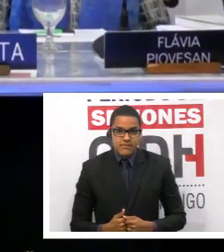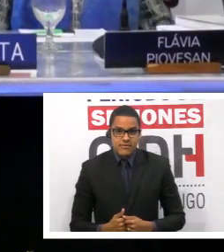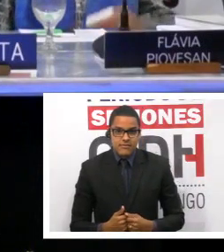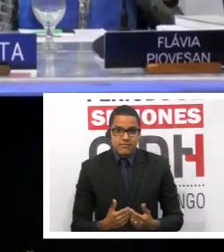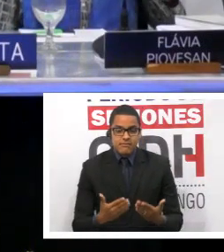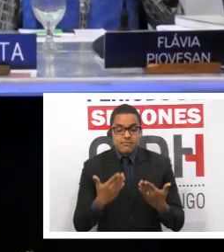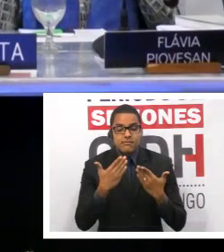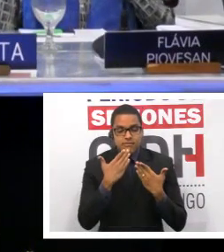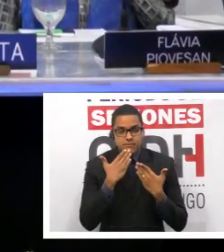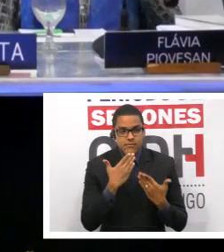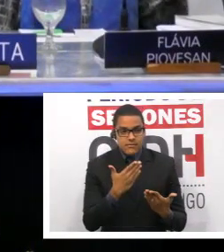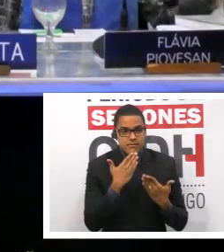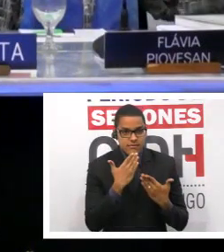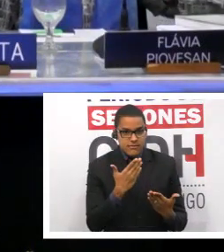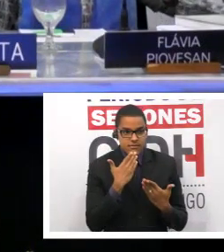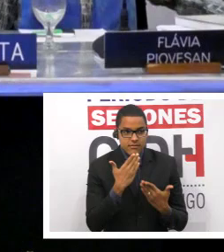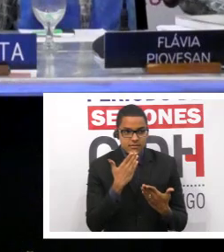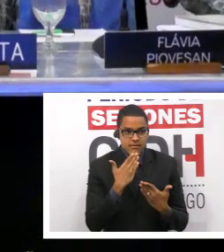incluso